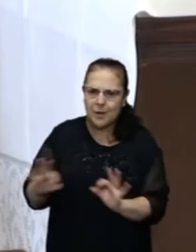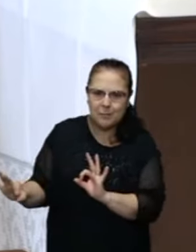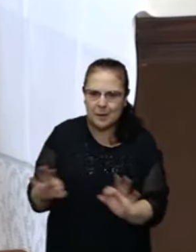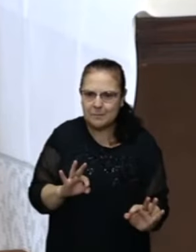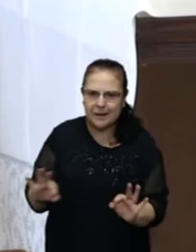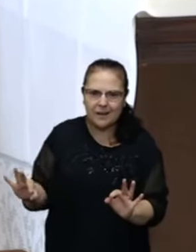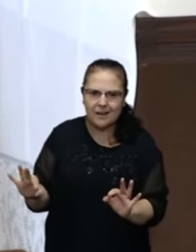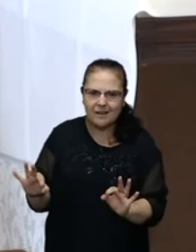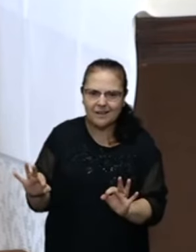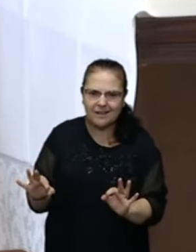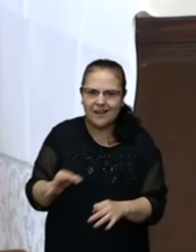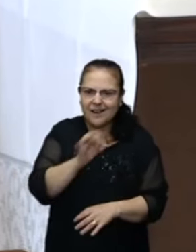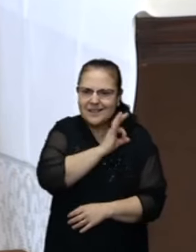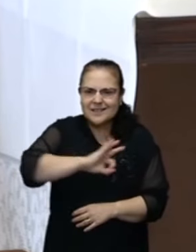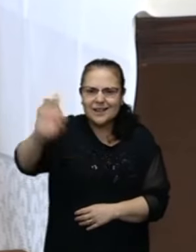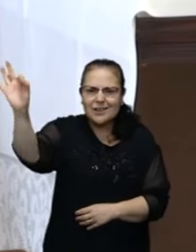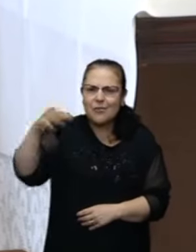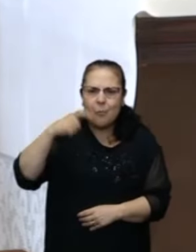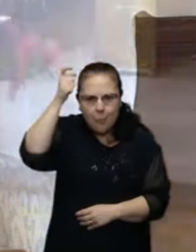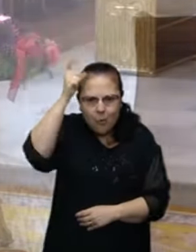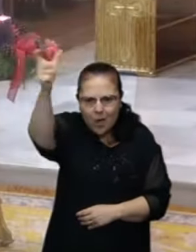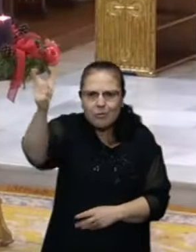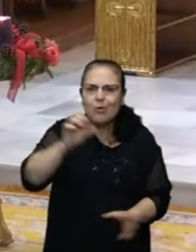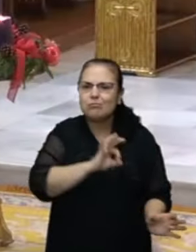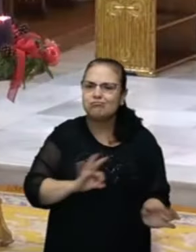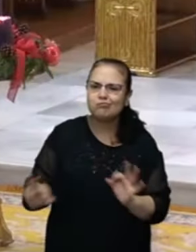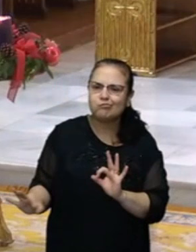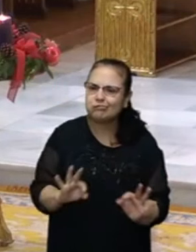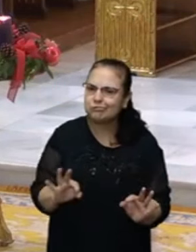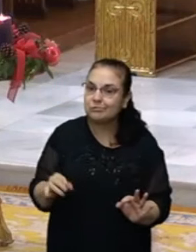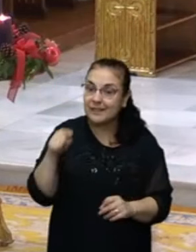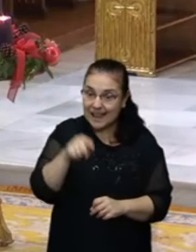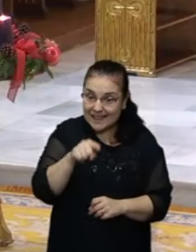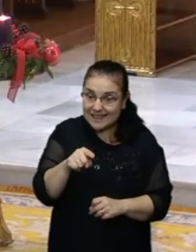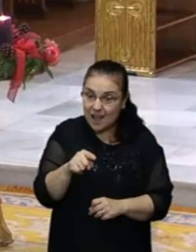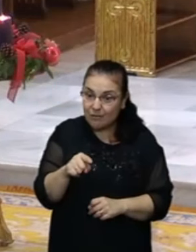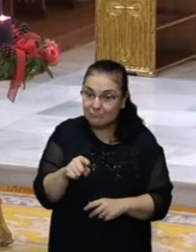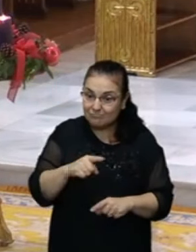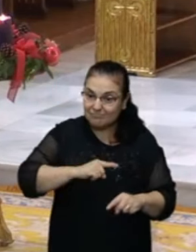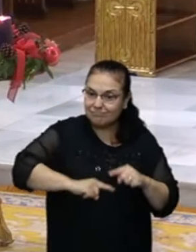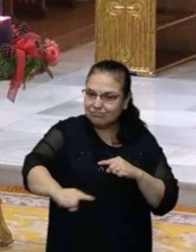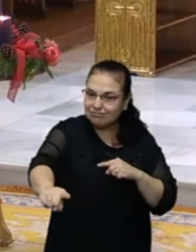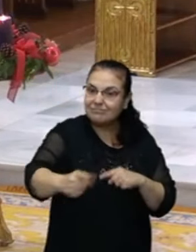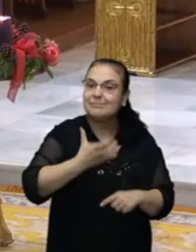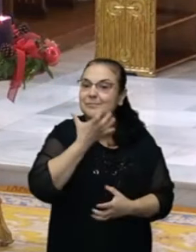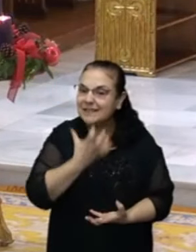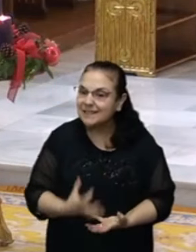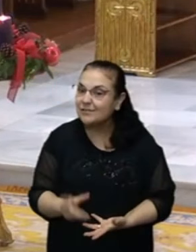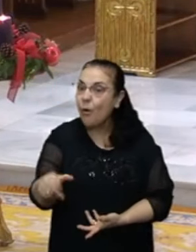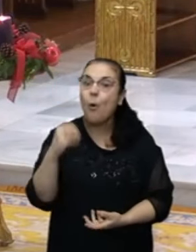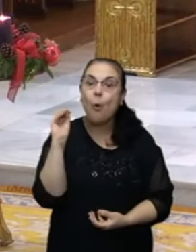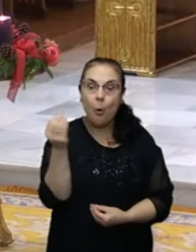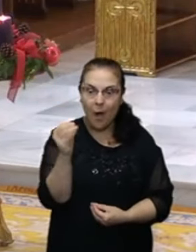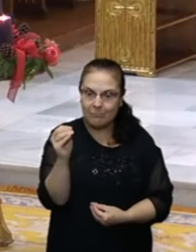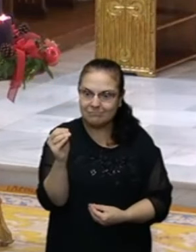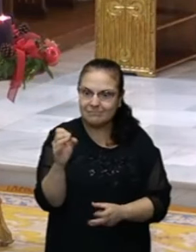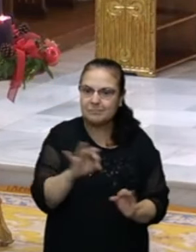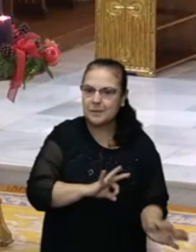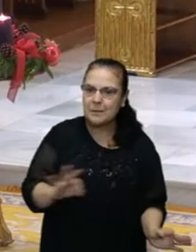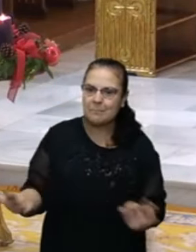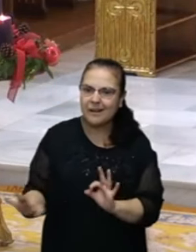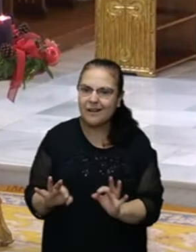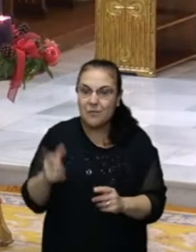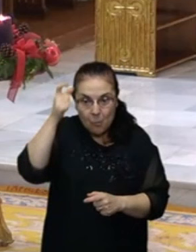un pueblo bien dispuesto. Esa es la misión de Juan: preparar al Señor